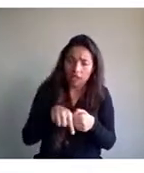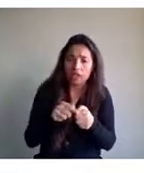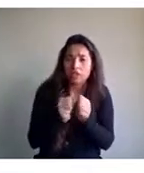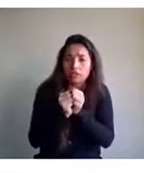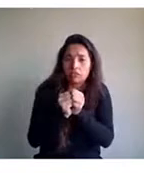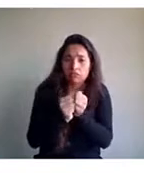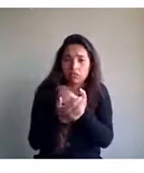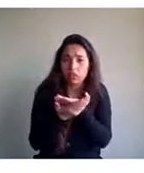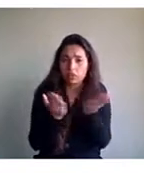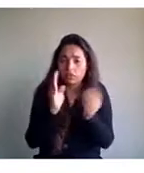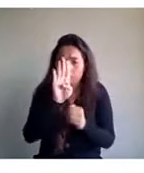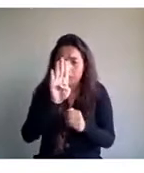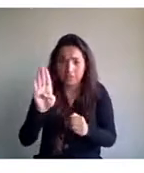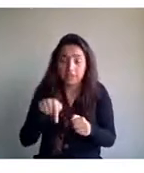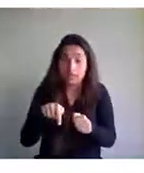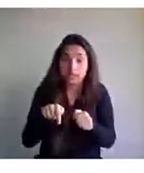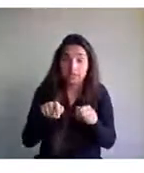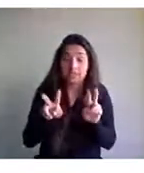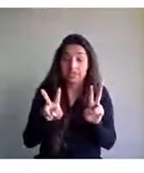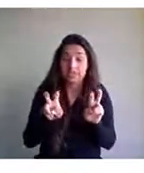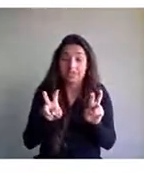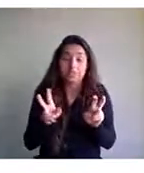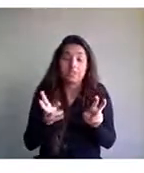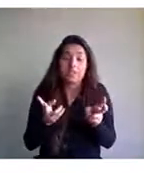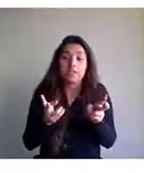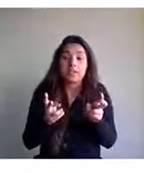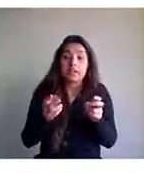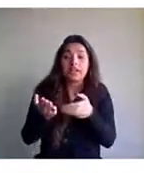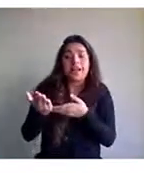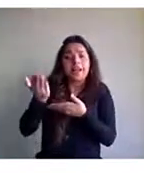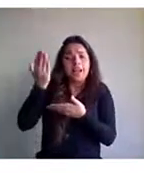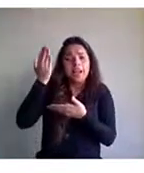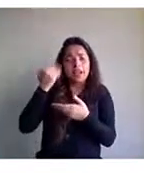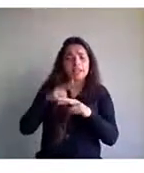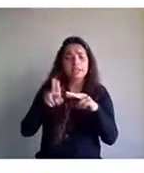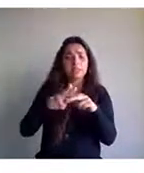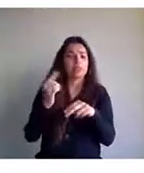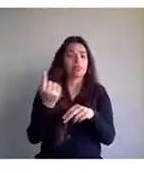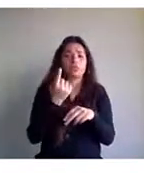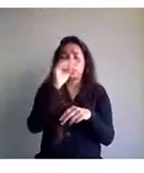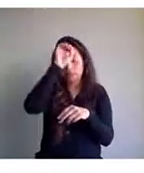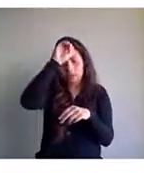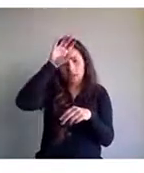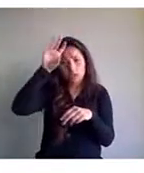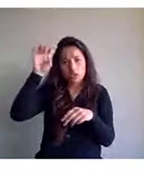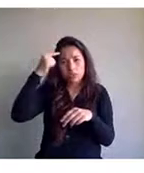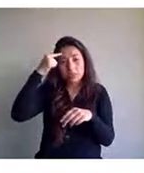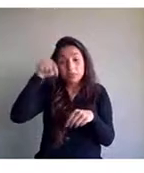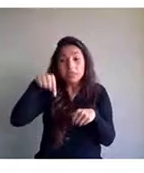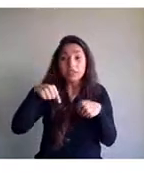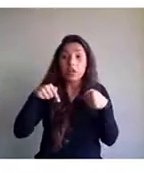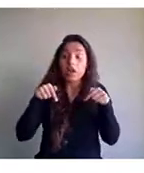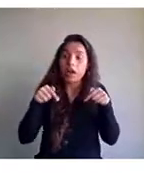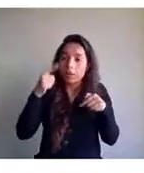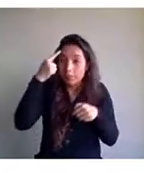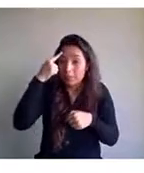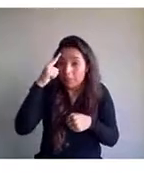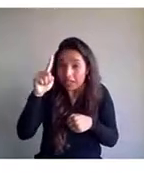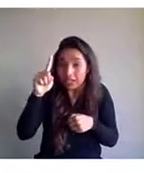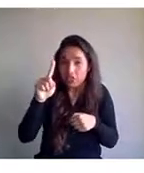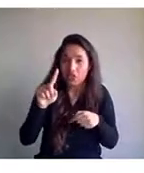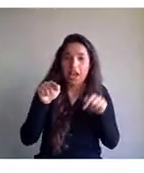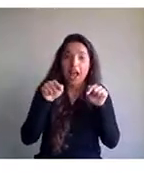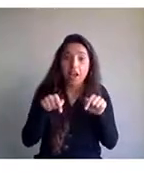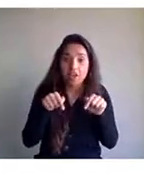estos eventos que eran eventos nacionales en colombia pero ver que hemos dado ese paso y perdón en el que usted la primera persona local